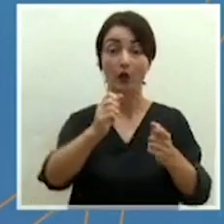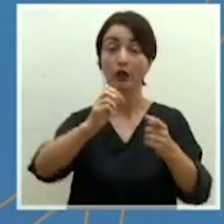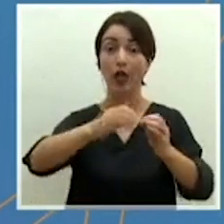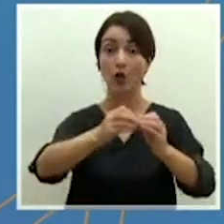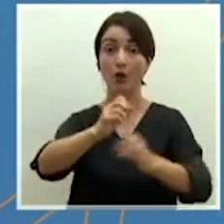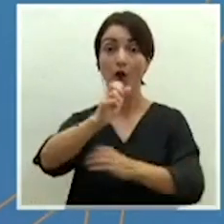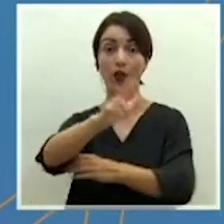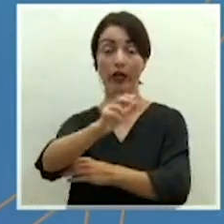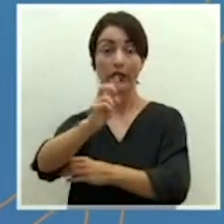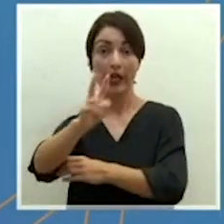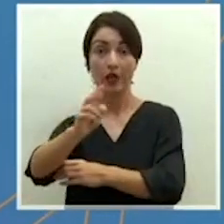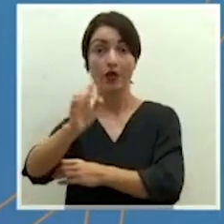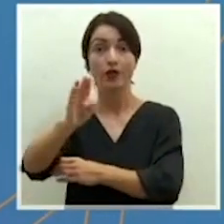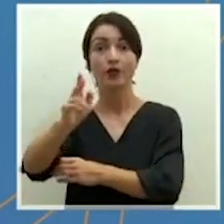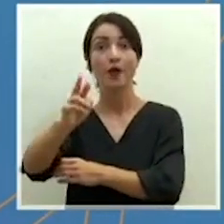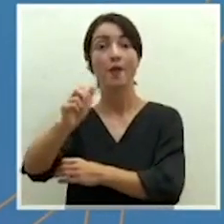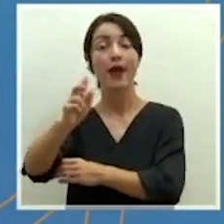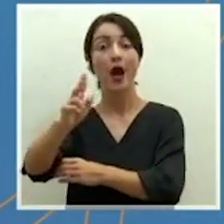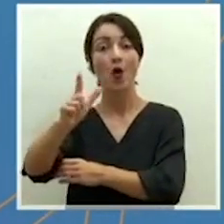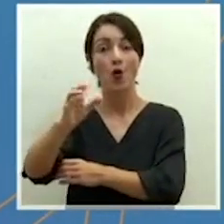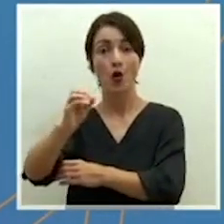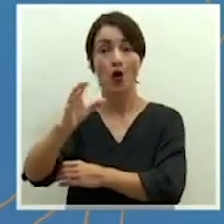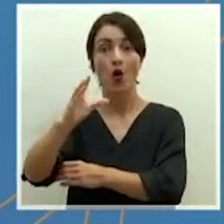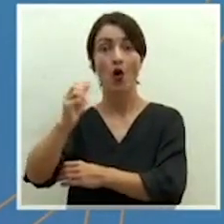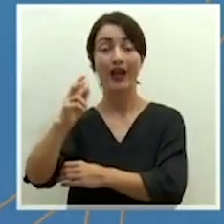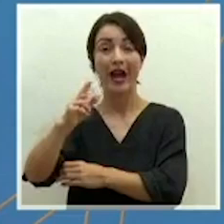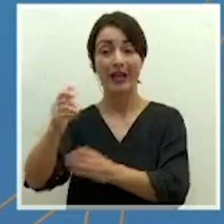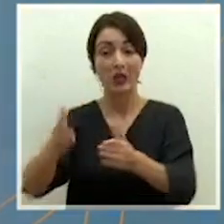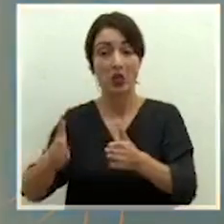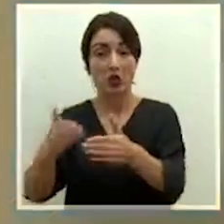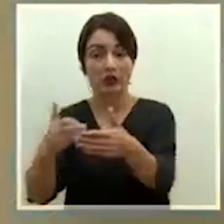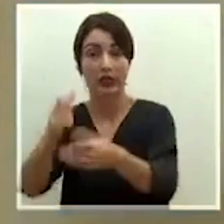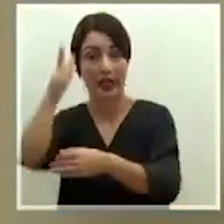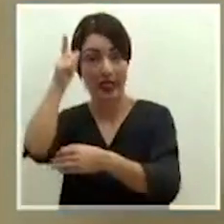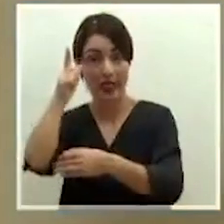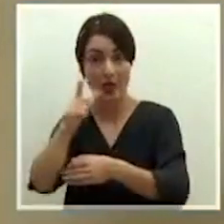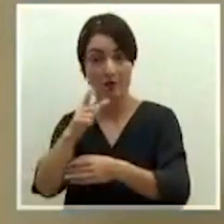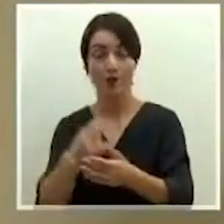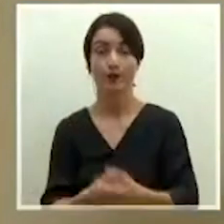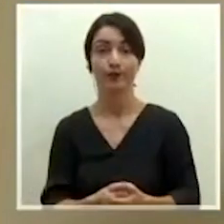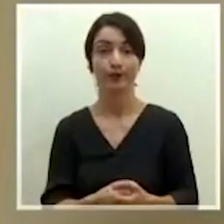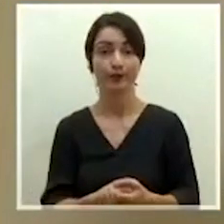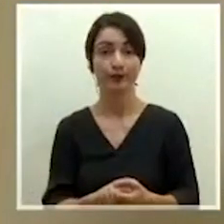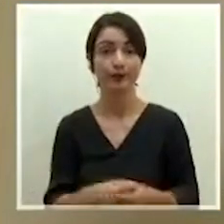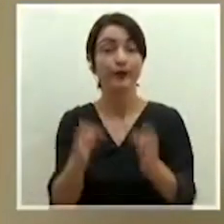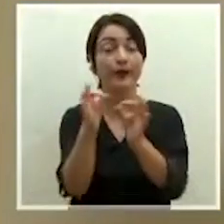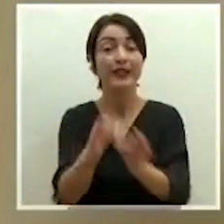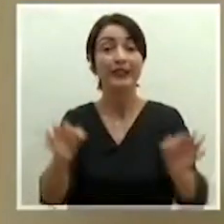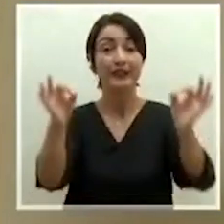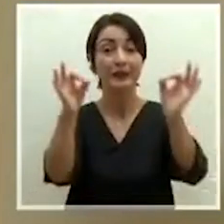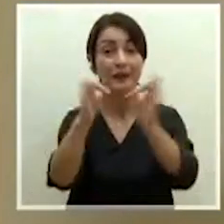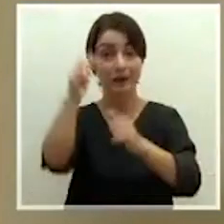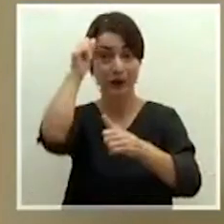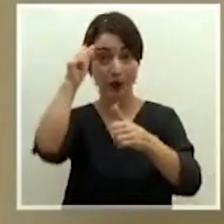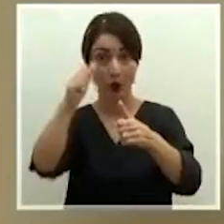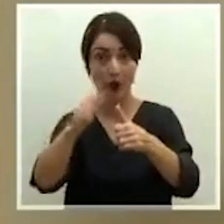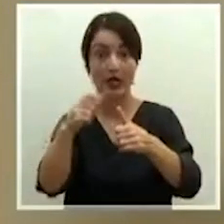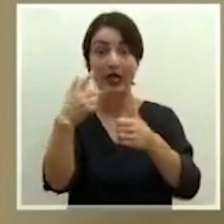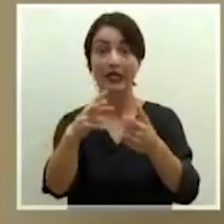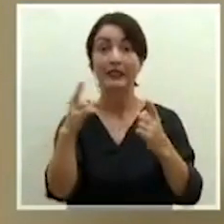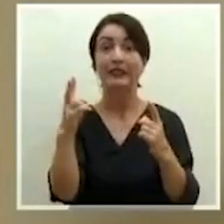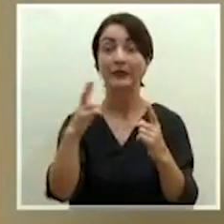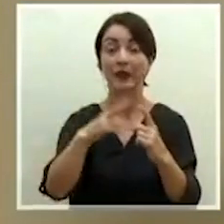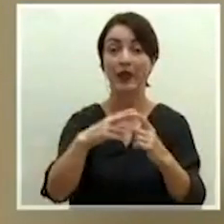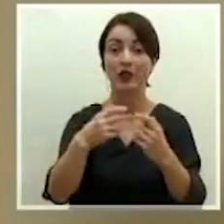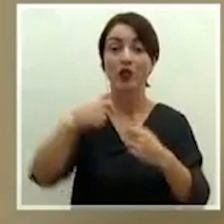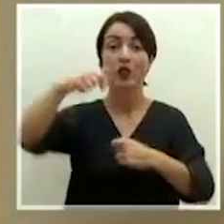Braulio Carrillo, la ruta 32 hacia Limón, que pasa por el Braulio Carrillo. Es importante mencionar que estas medidas rigen a partir